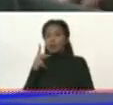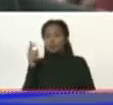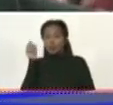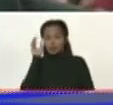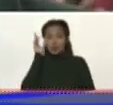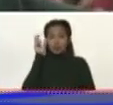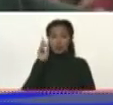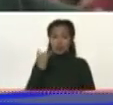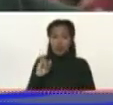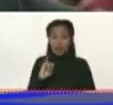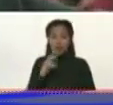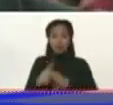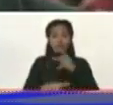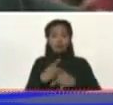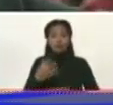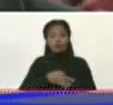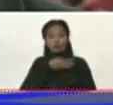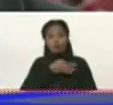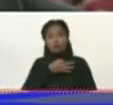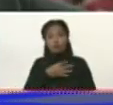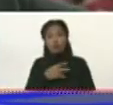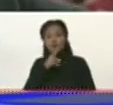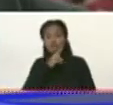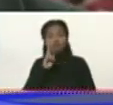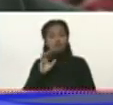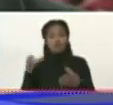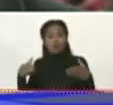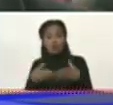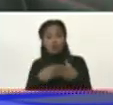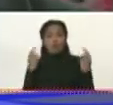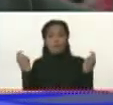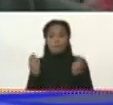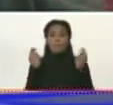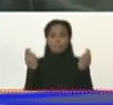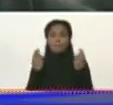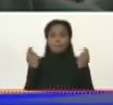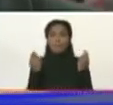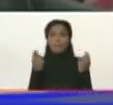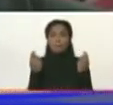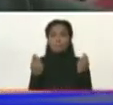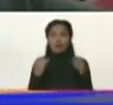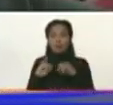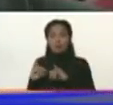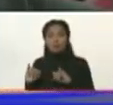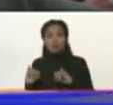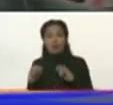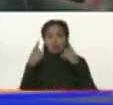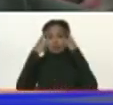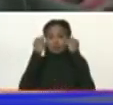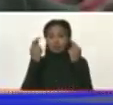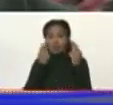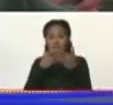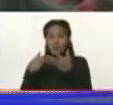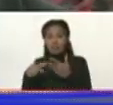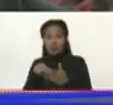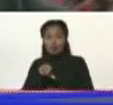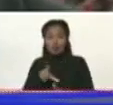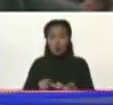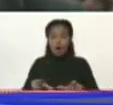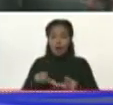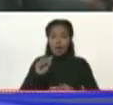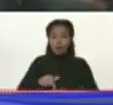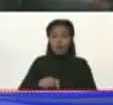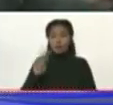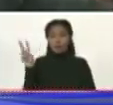político-ideológica, la producción social, nombrando un equipo promotor interdisciplinario con sede en Venezuela para que